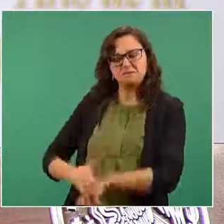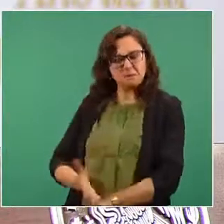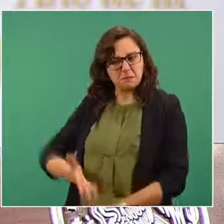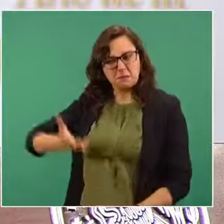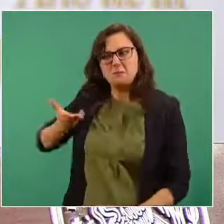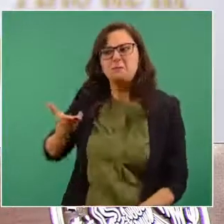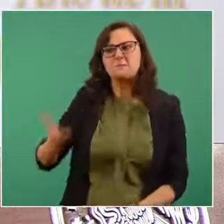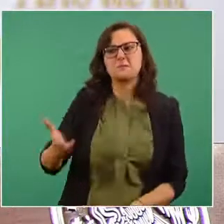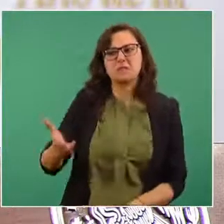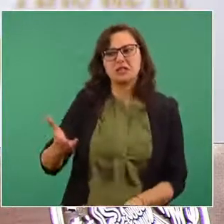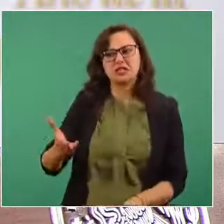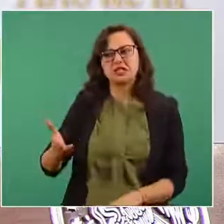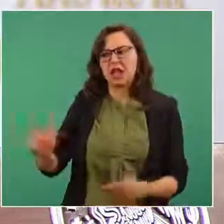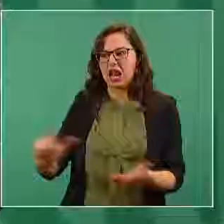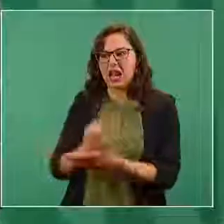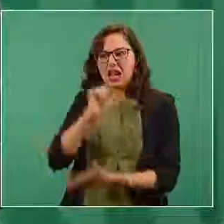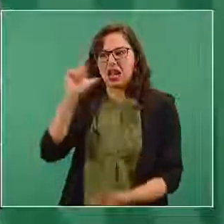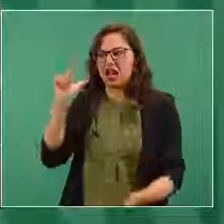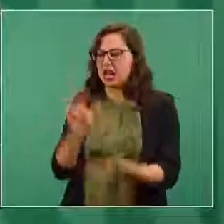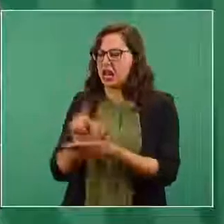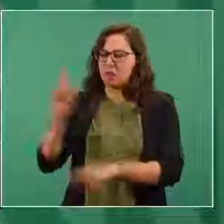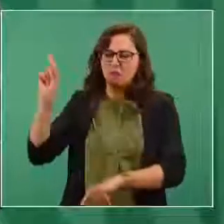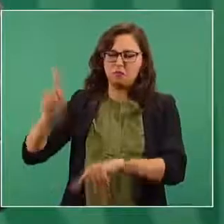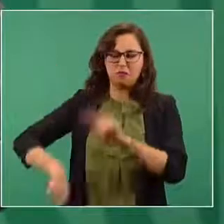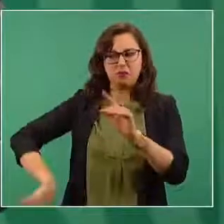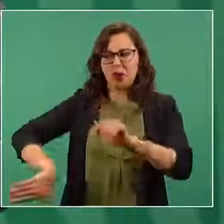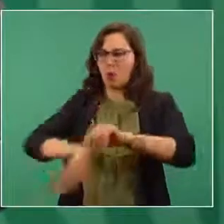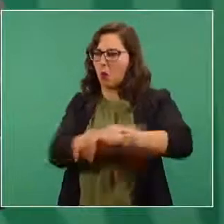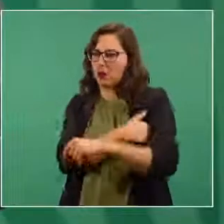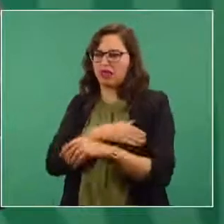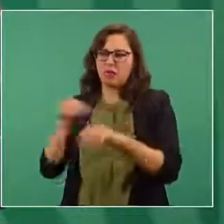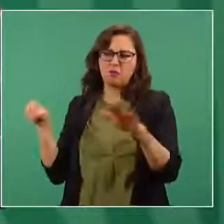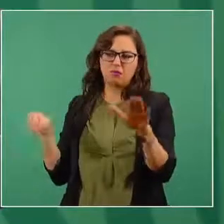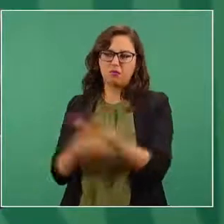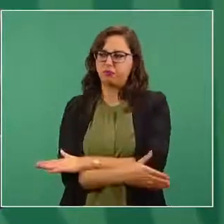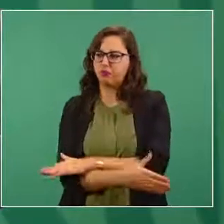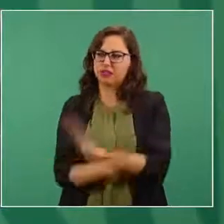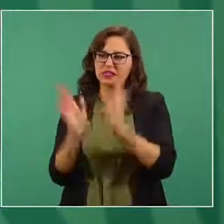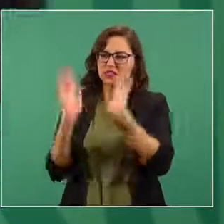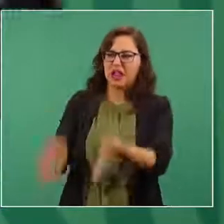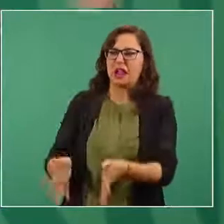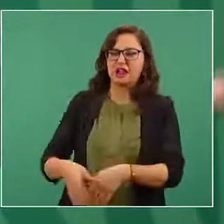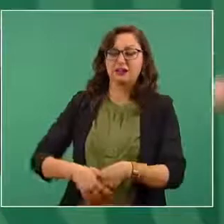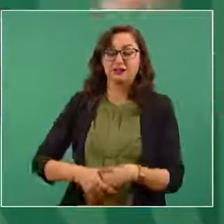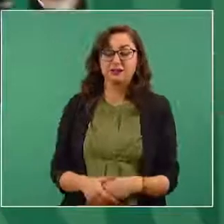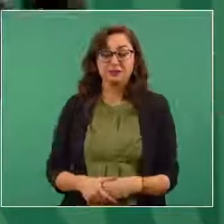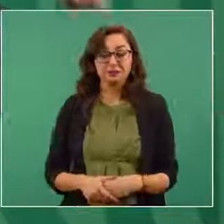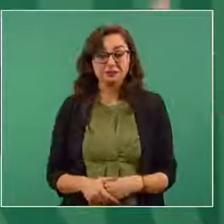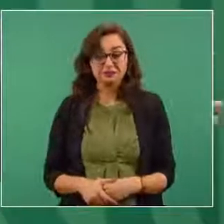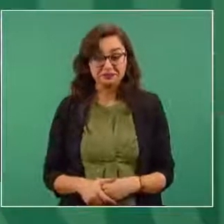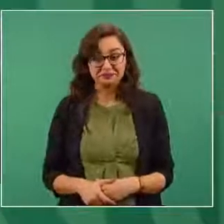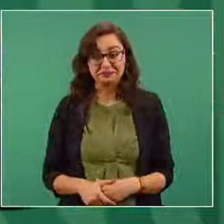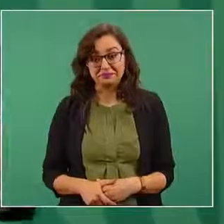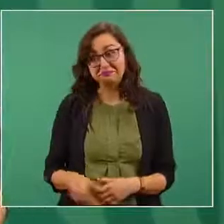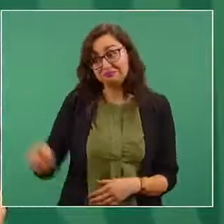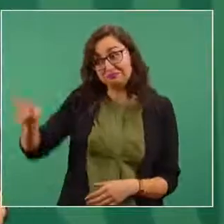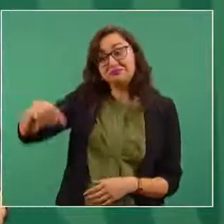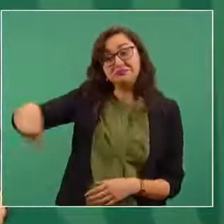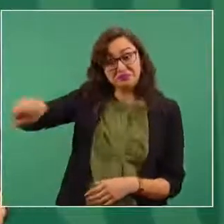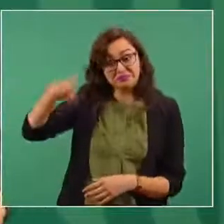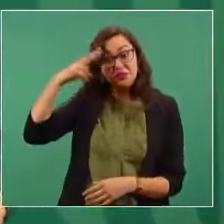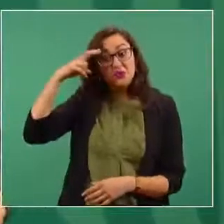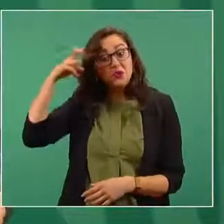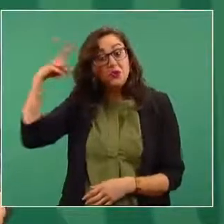que congele la iniciativa que envió al Congreso? Sí, pero eso no puede